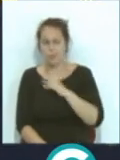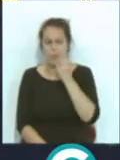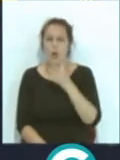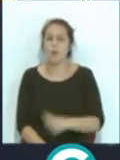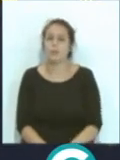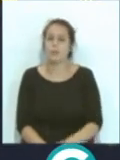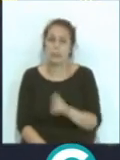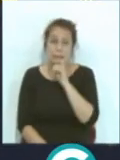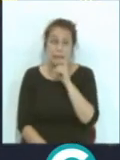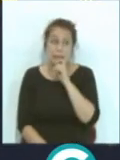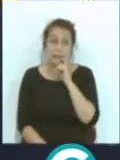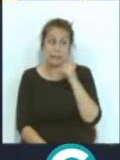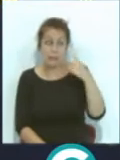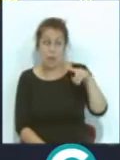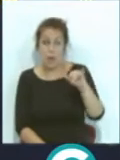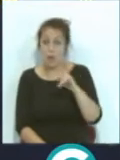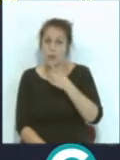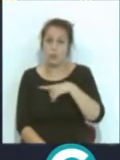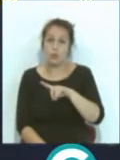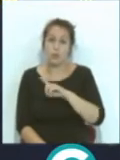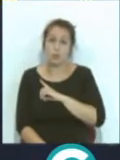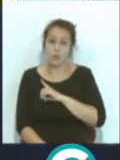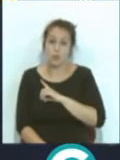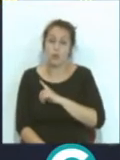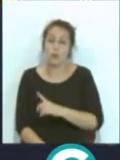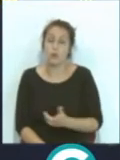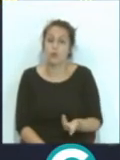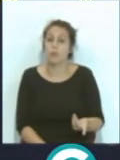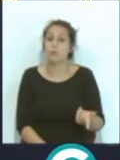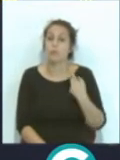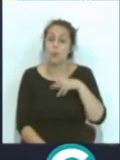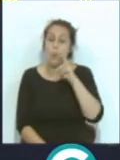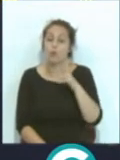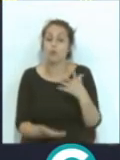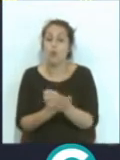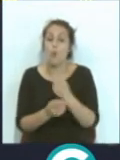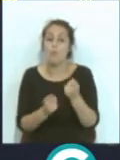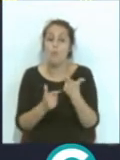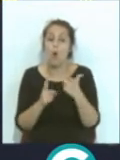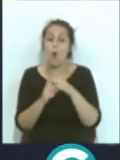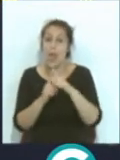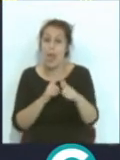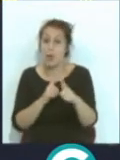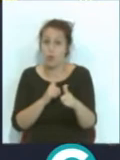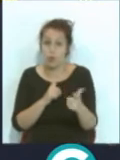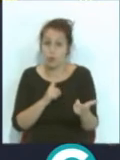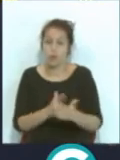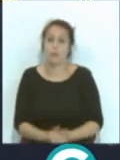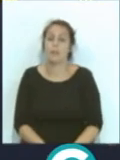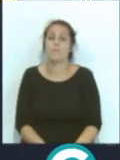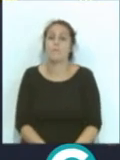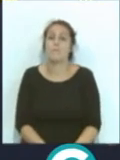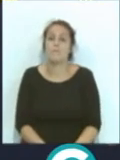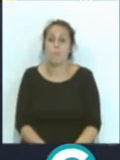dificultades que tienen ellos y nosotros quizá de momento no las tenemos. Lo vemos todo un poco lejano, pero que se nos pueden acercar si no